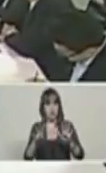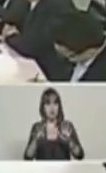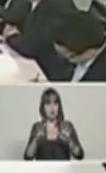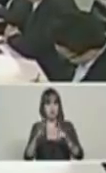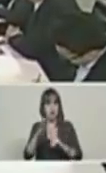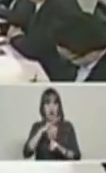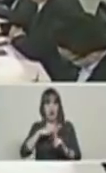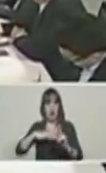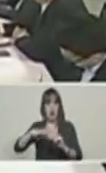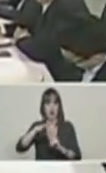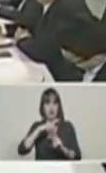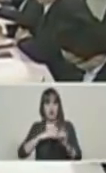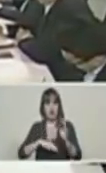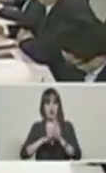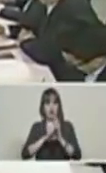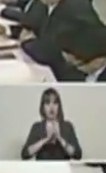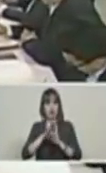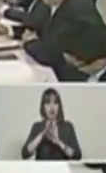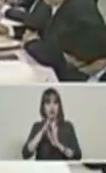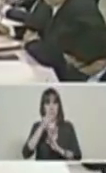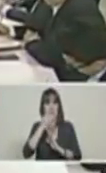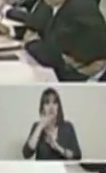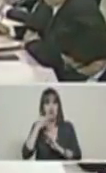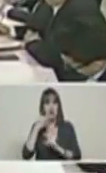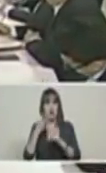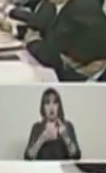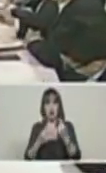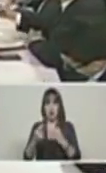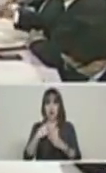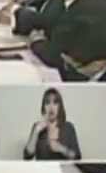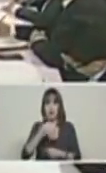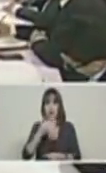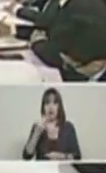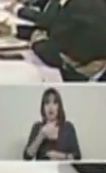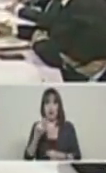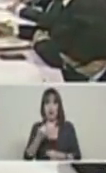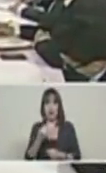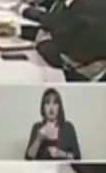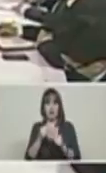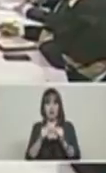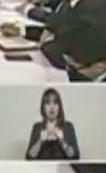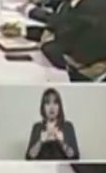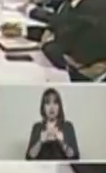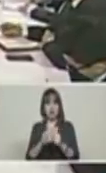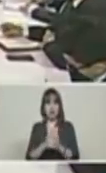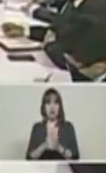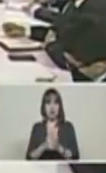un ritmo de crecimiento económico verdadero, concreto y real.